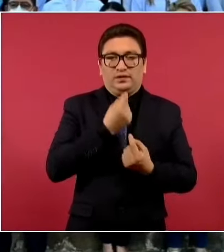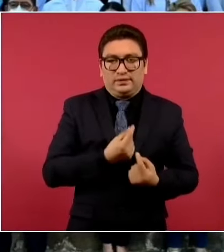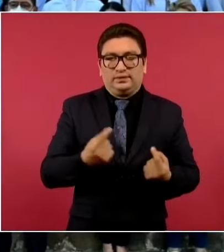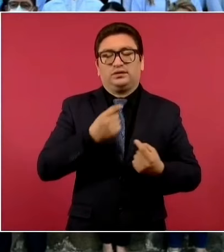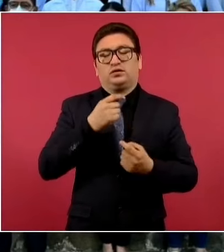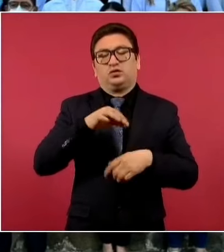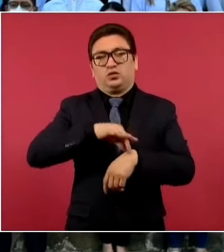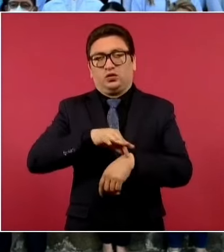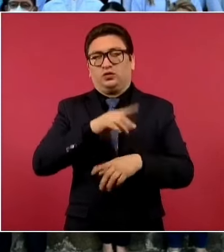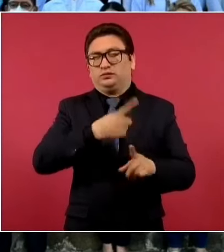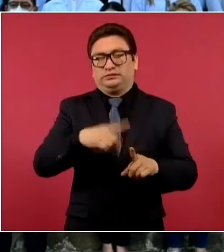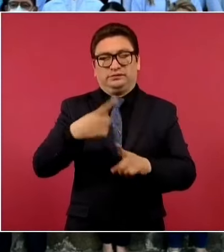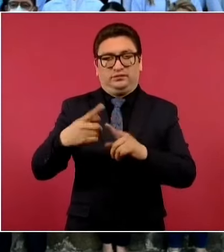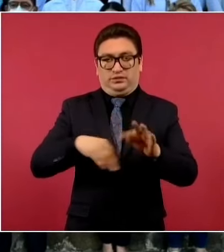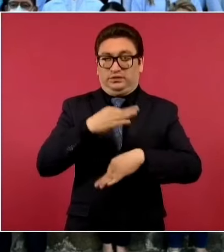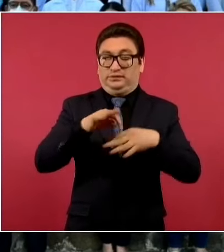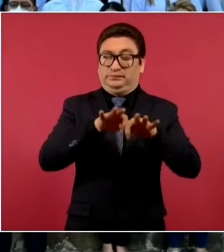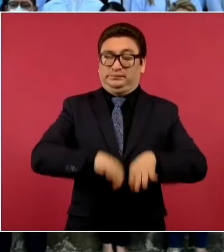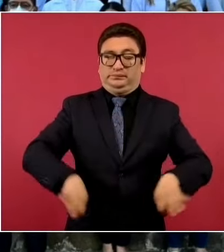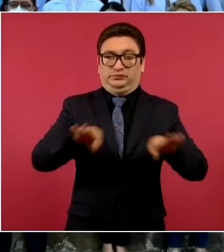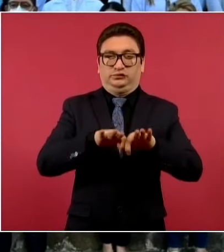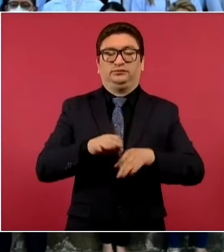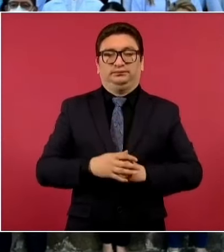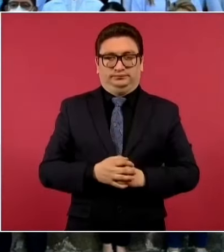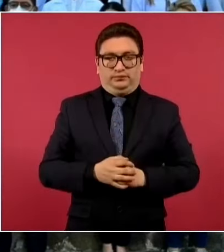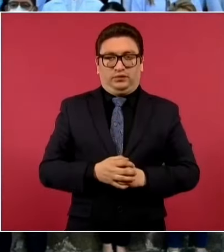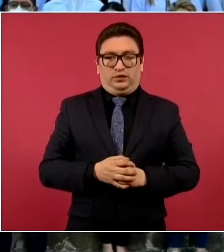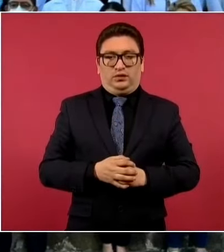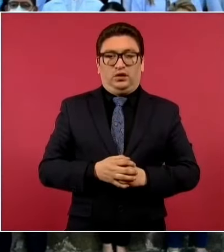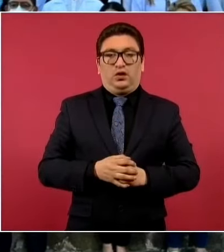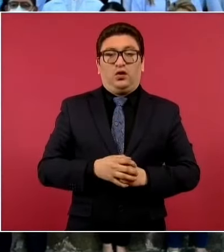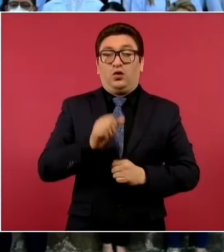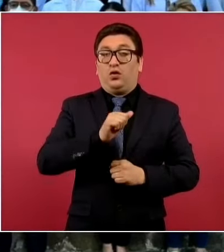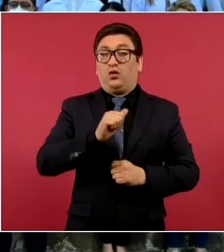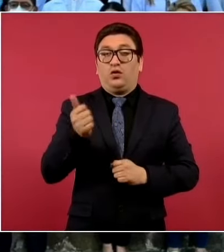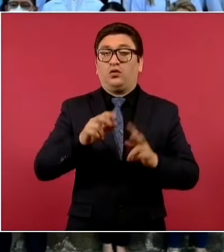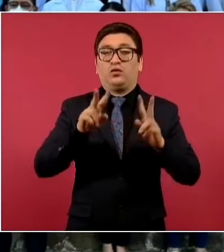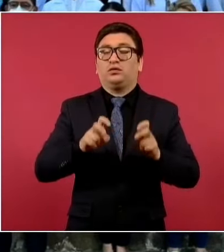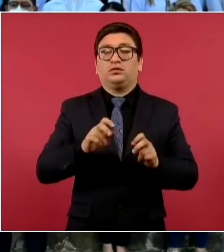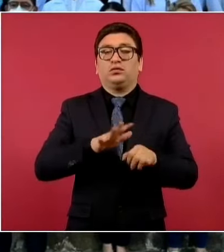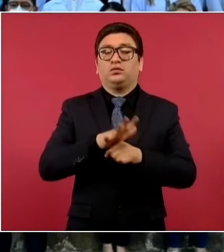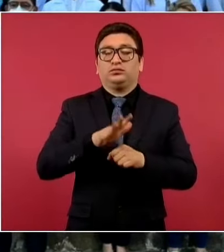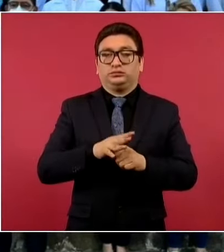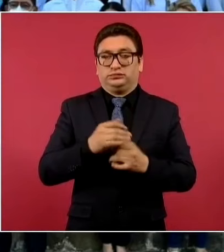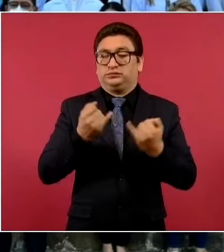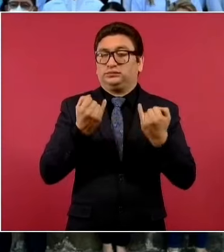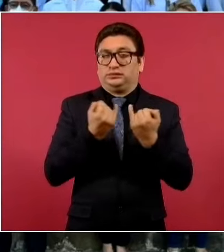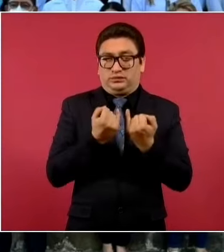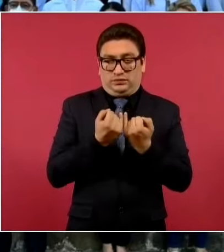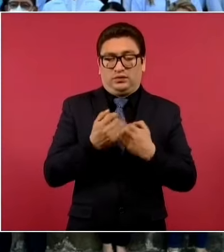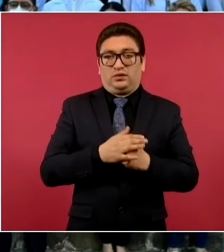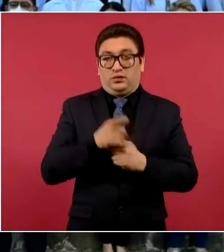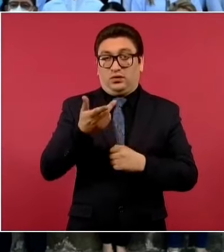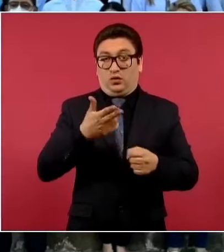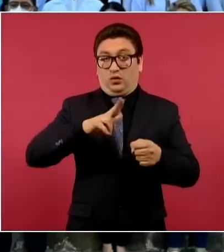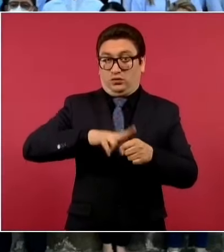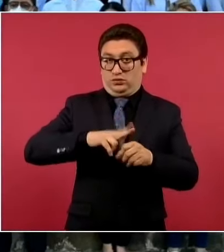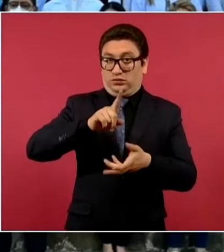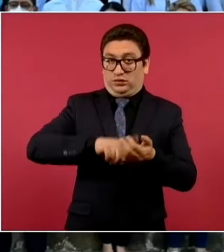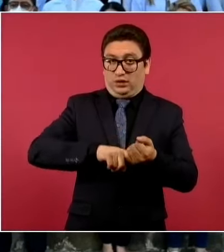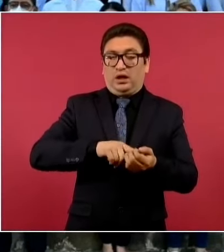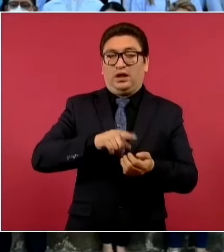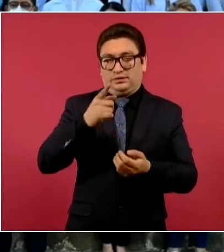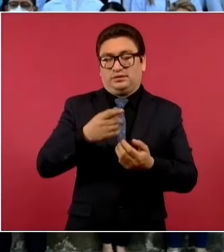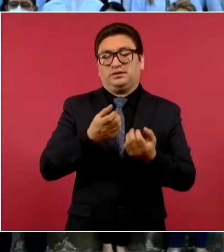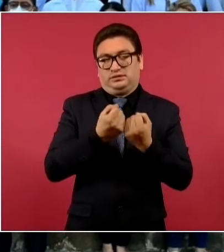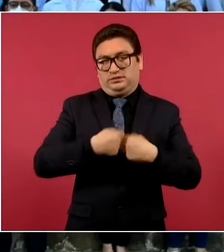son de las más importantes. El otro tema es que se incorporó a los hospitales que ahora son del